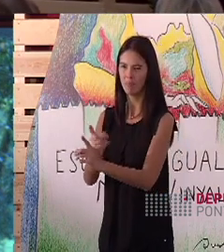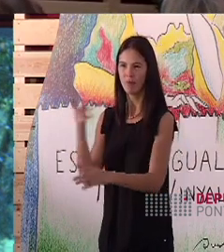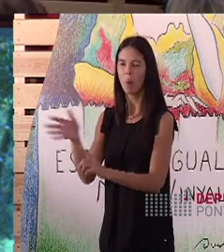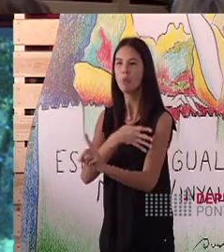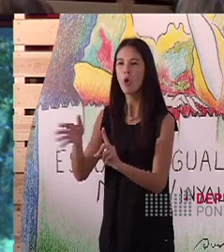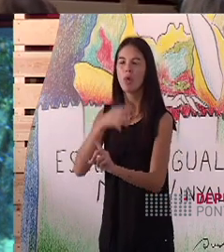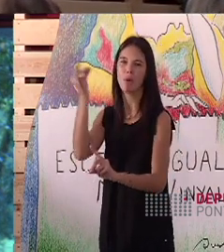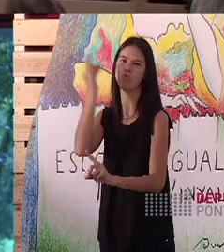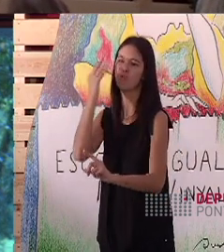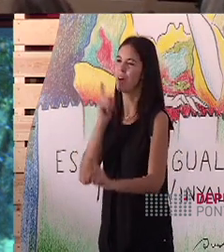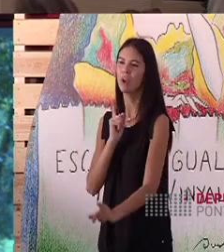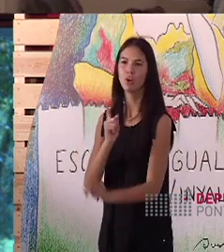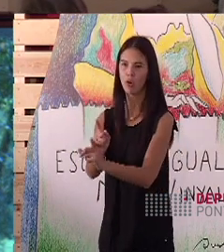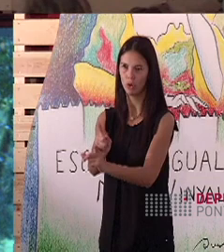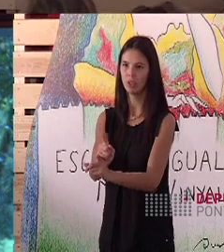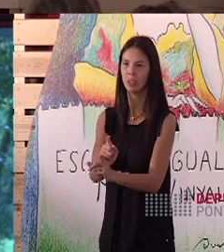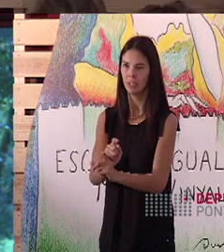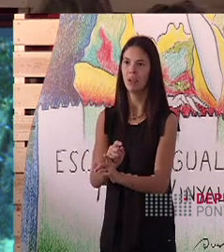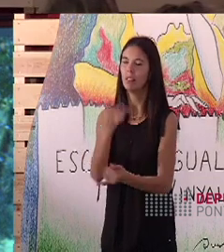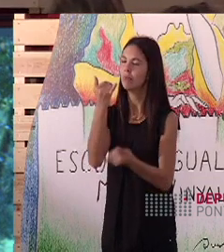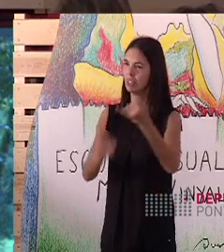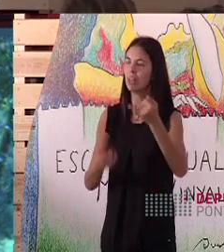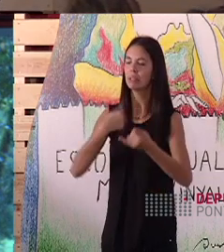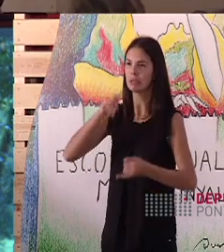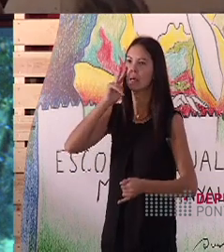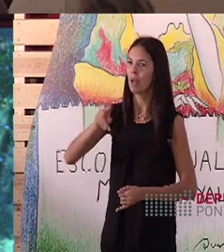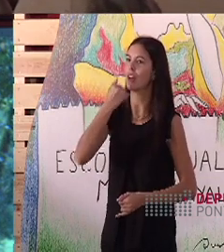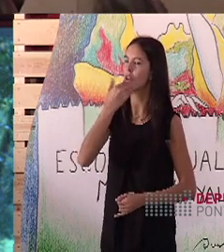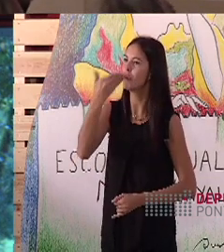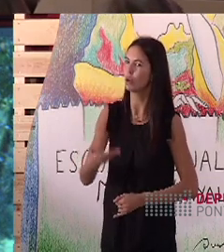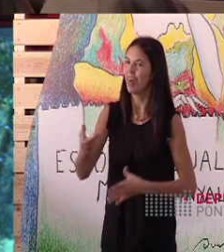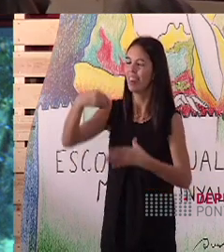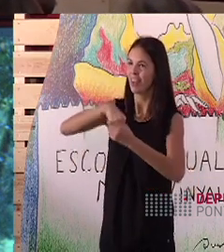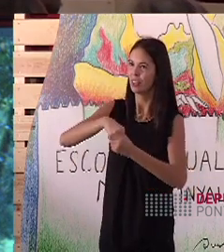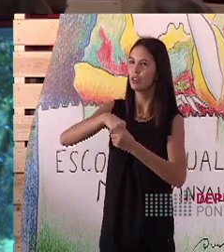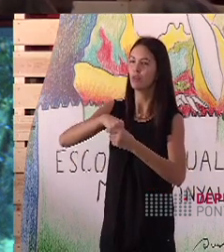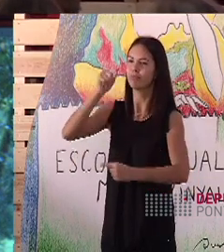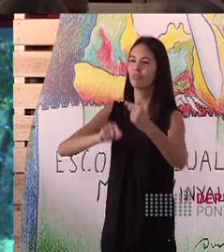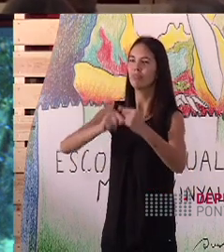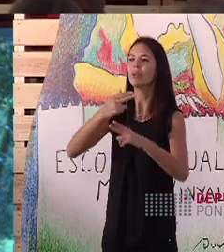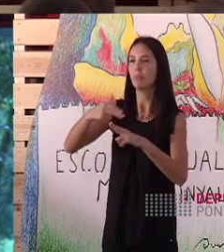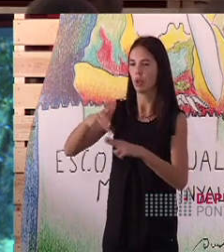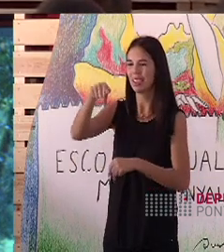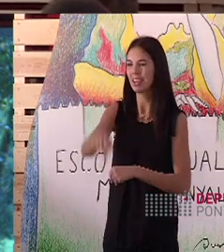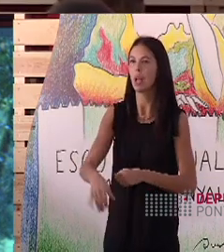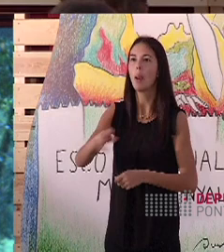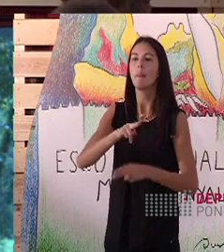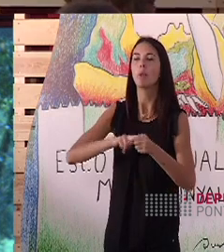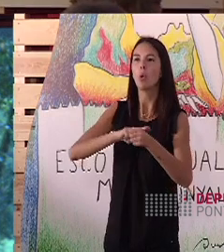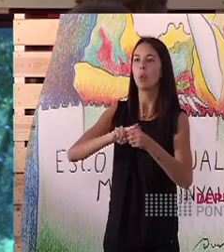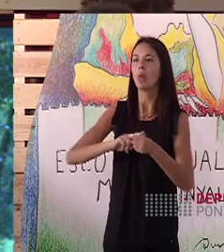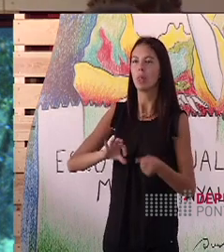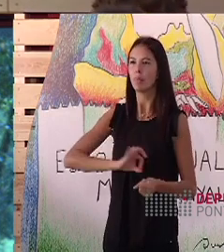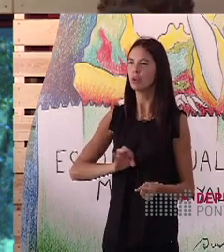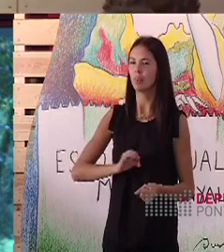sufrimos nas mulleres no corazón do debate político. Na provincia de Pontevedra fálase de